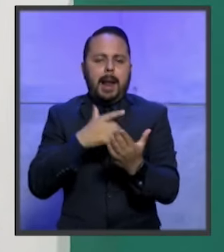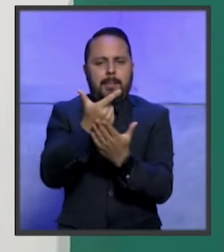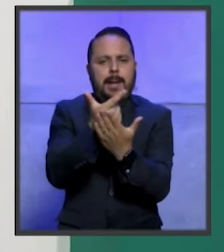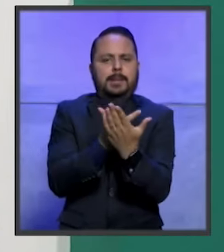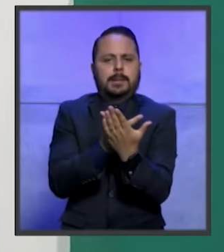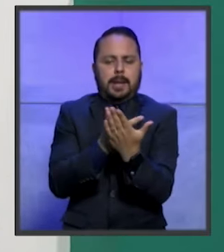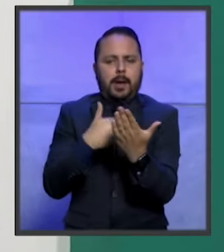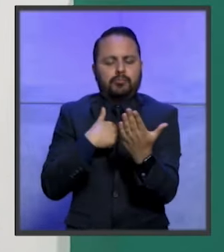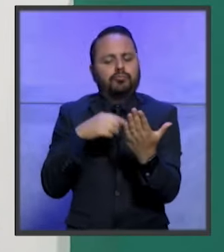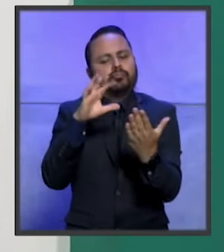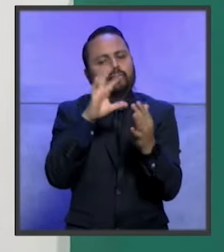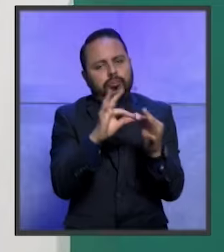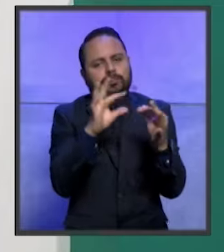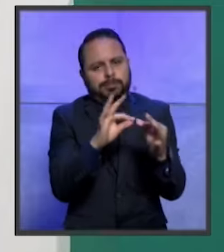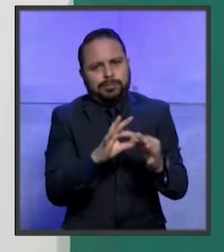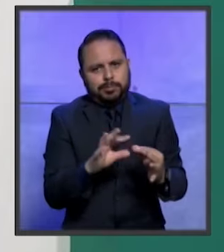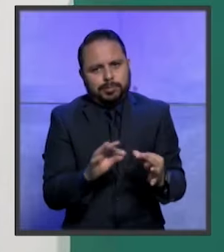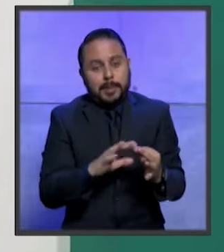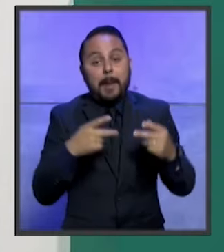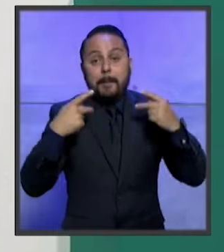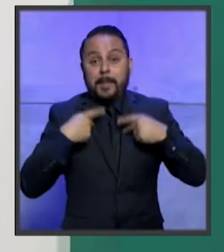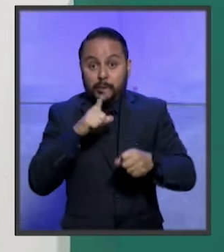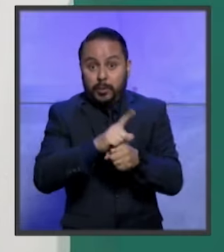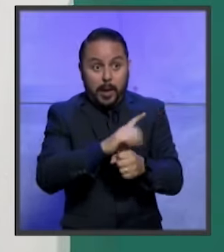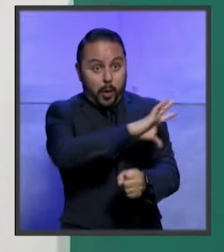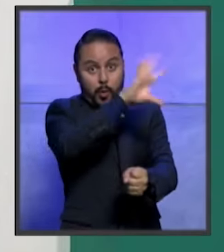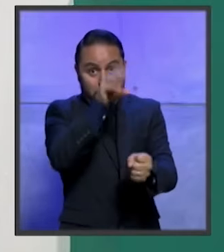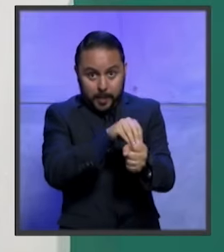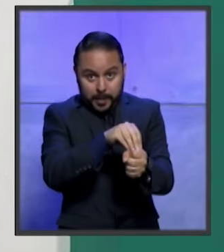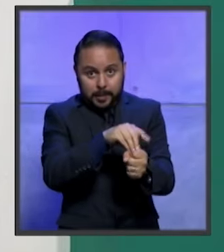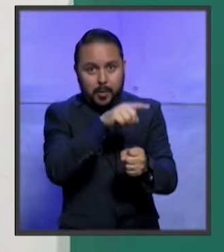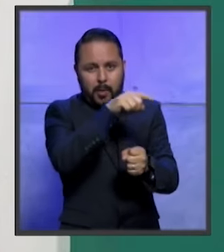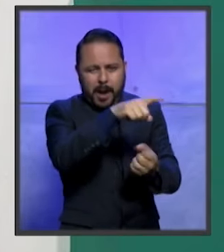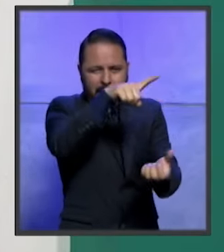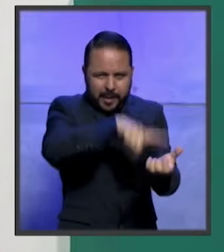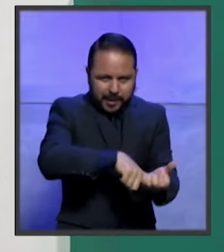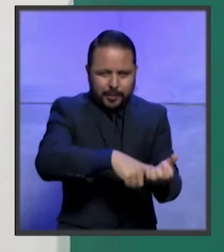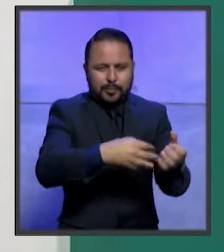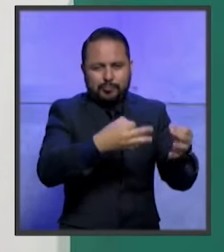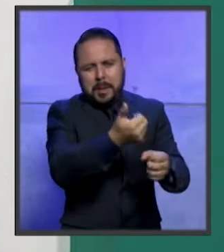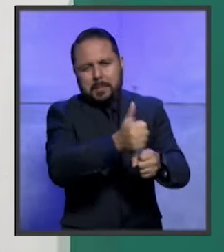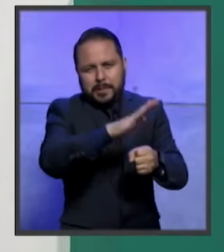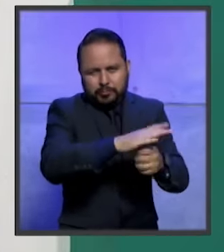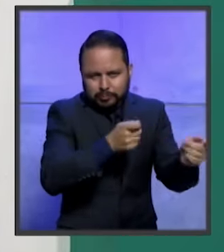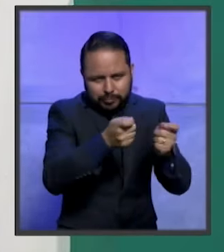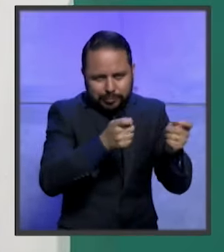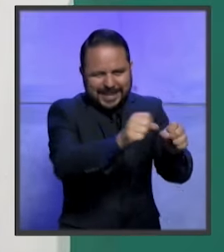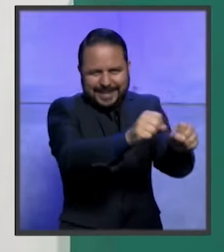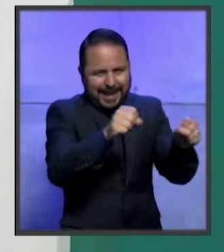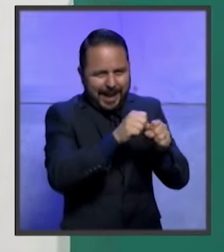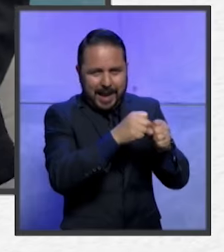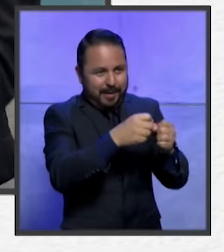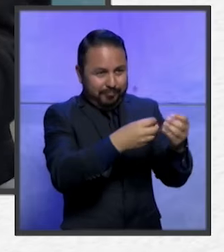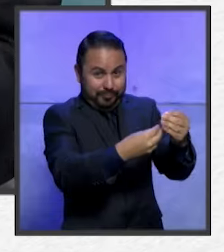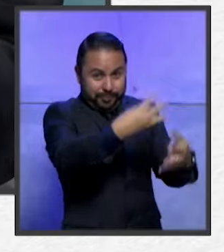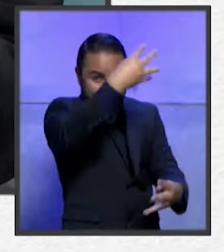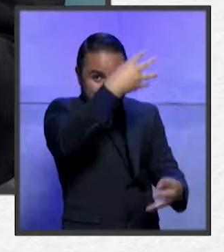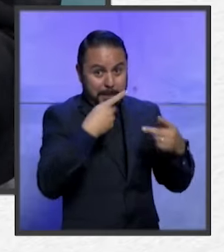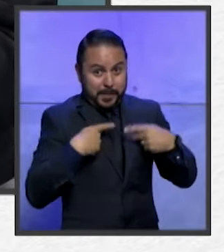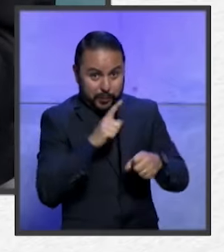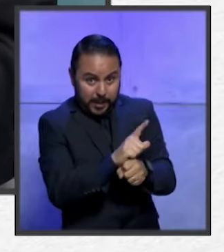pase de lista que se realiza a a todo el personal tanto jurisdiccional como administrativo de la sala